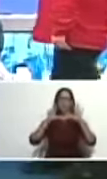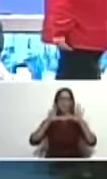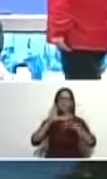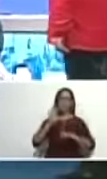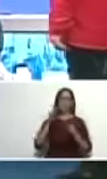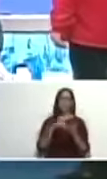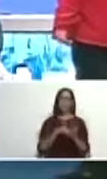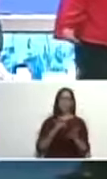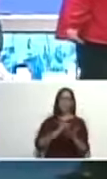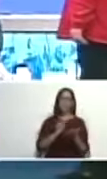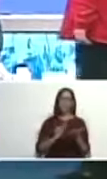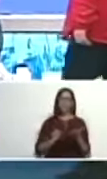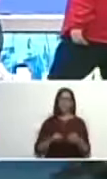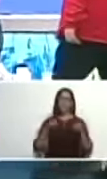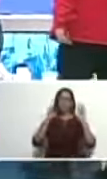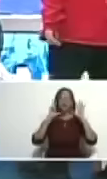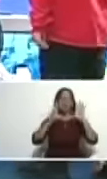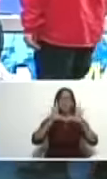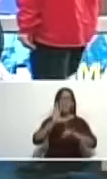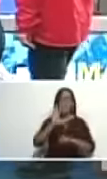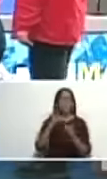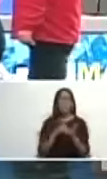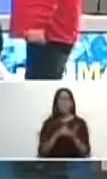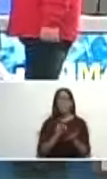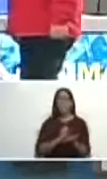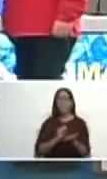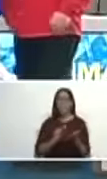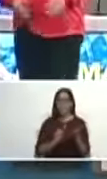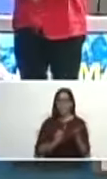firmas presentes. 85.000 firmas.